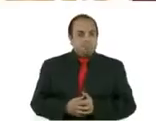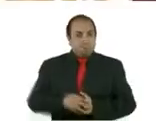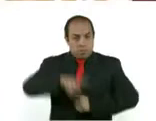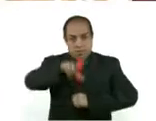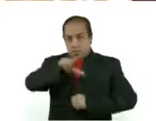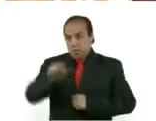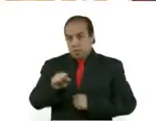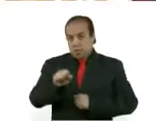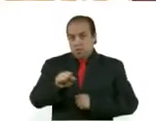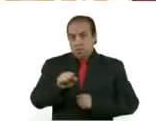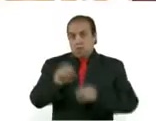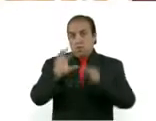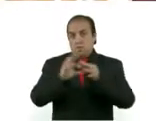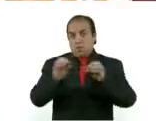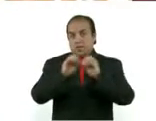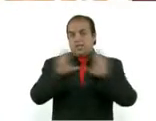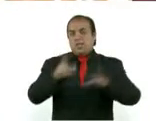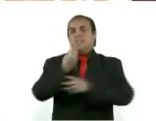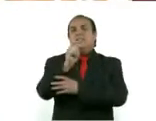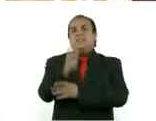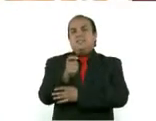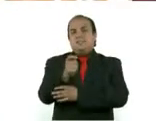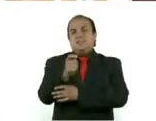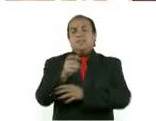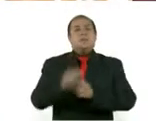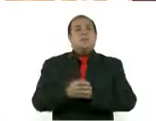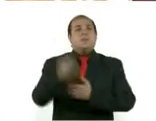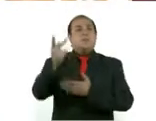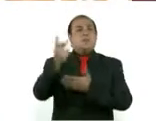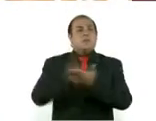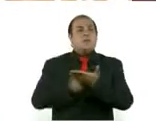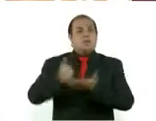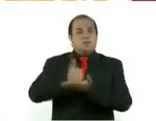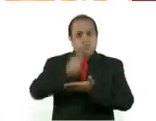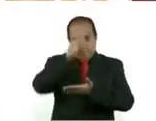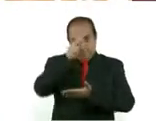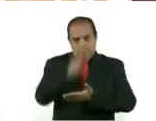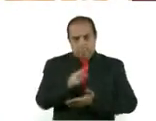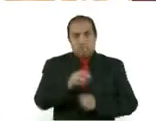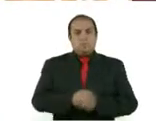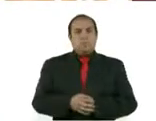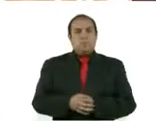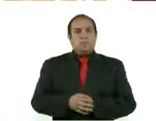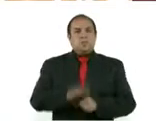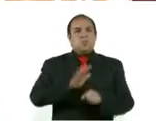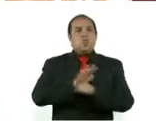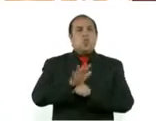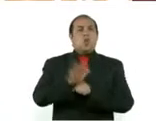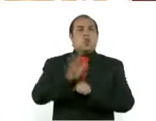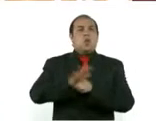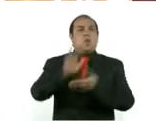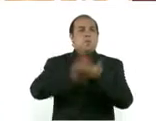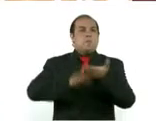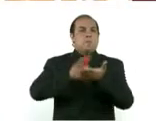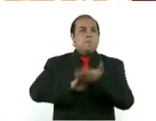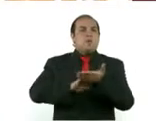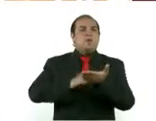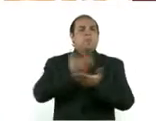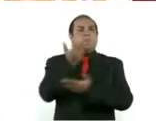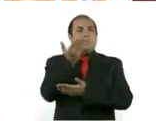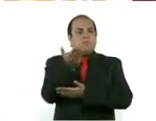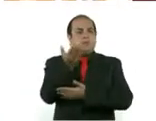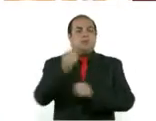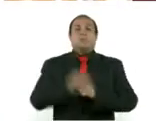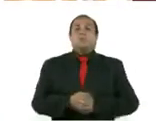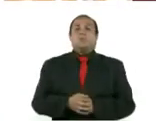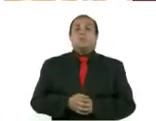ya daríamos los detalles de lo que significa el programa en la ciudad, qué requisitos se requieren y cómo inicia